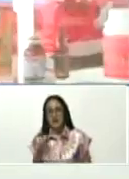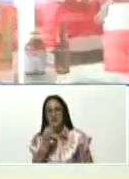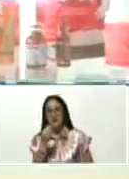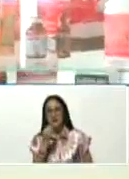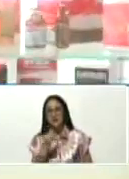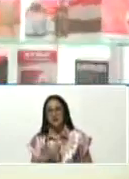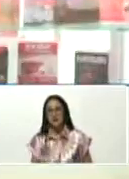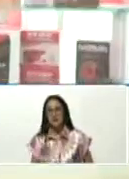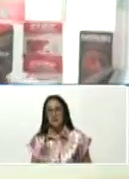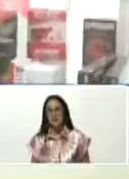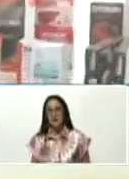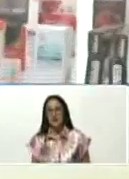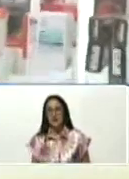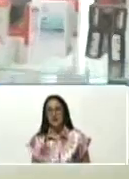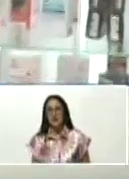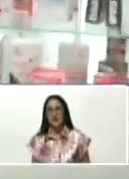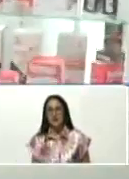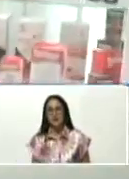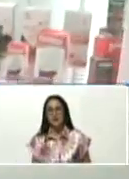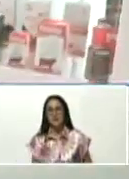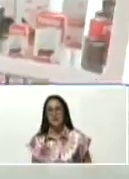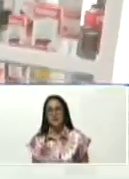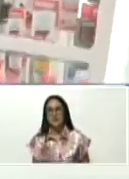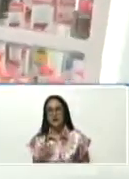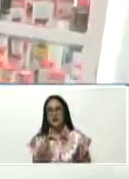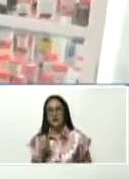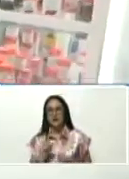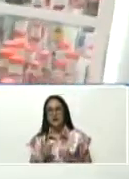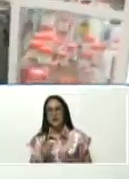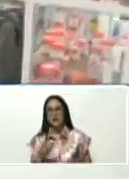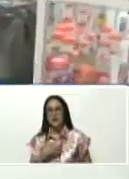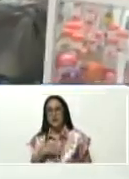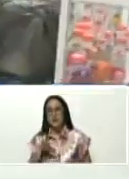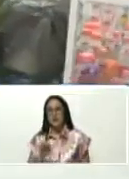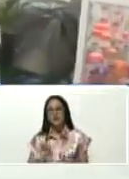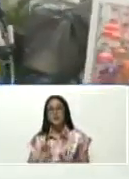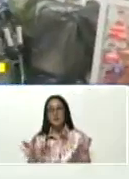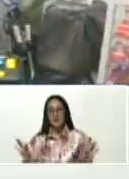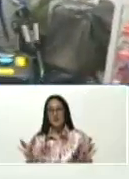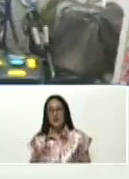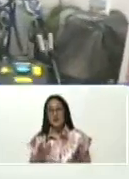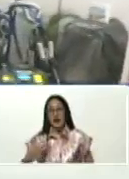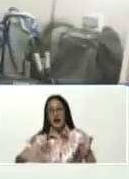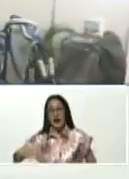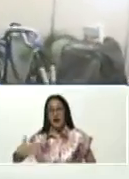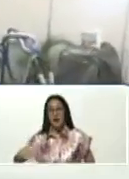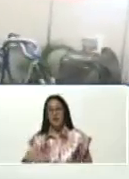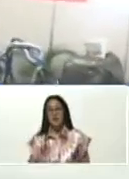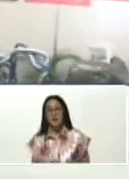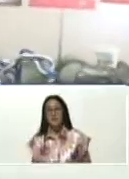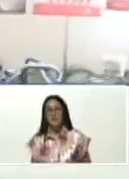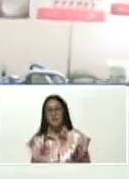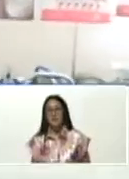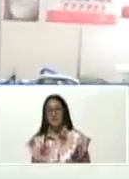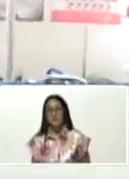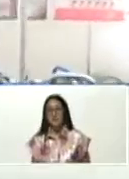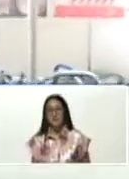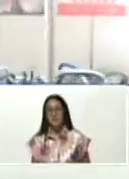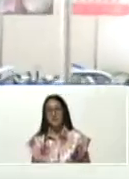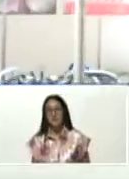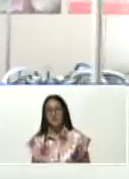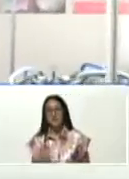alimentación nacional, para aquellas personas que no pueden adquirir una mortadela porque les sale muy costosa. Aquí está el quesillo de cabra. Aquí